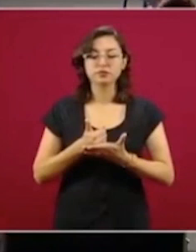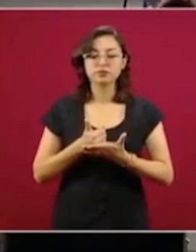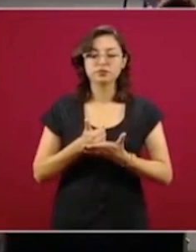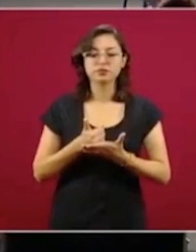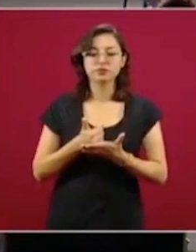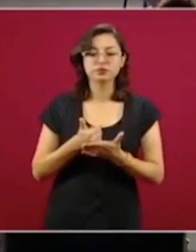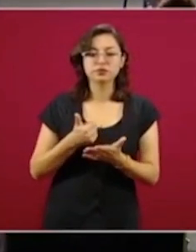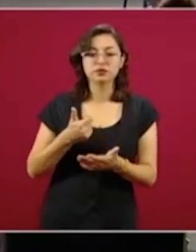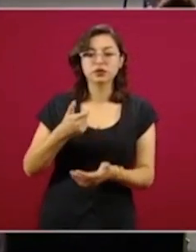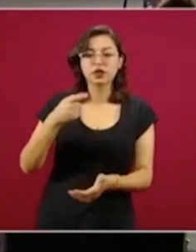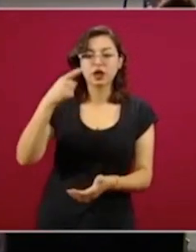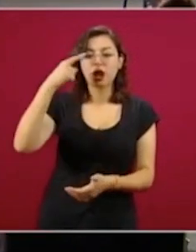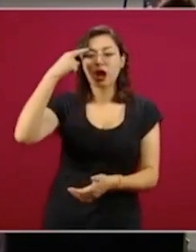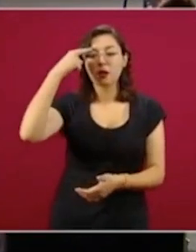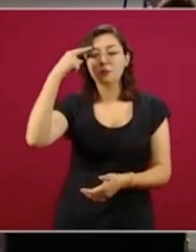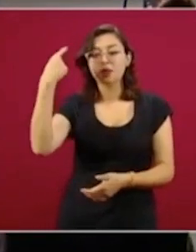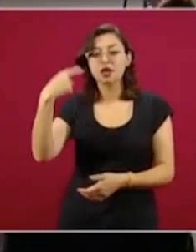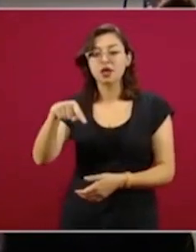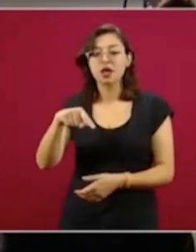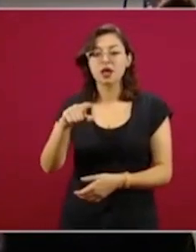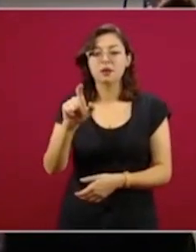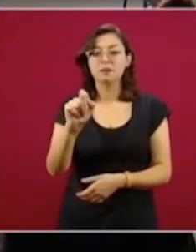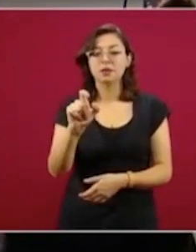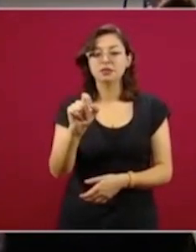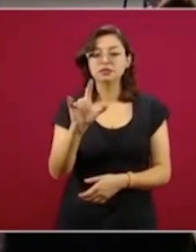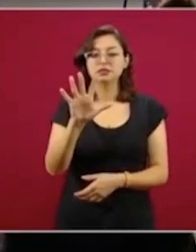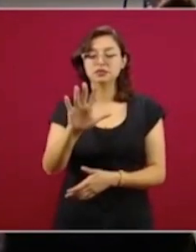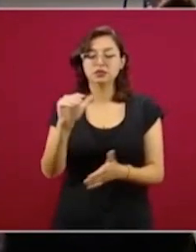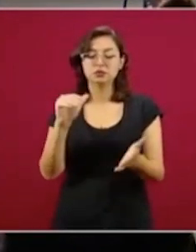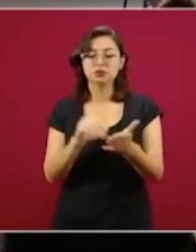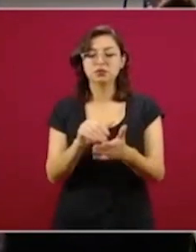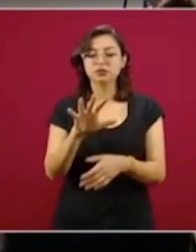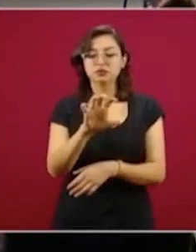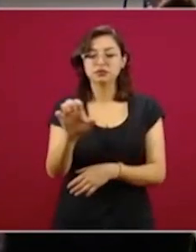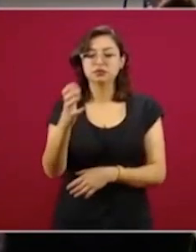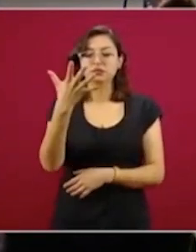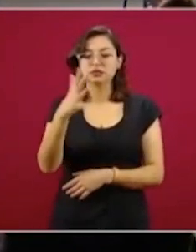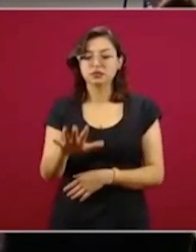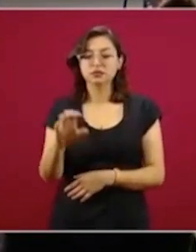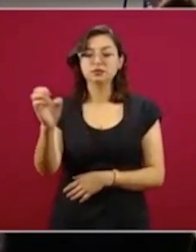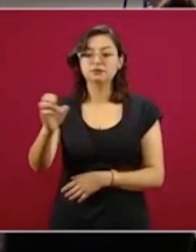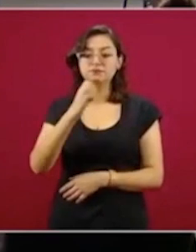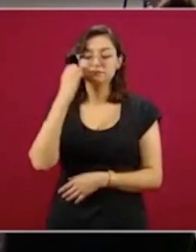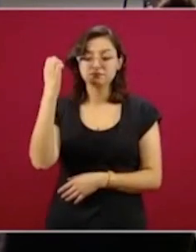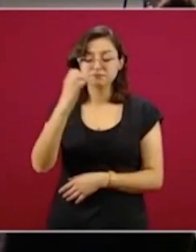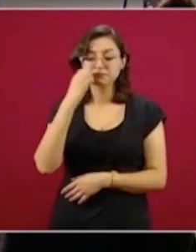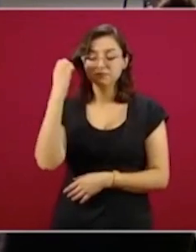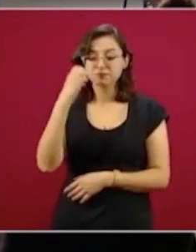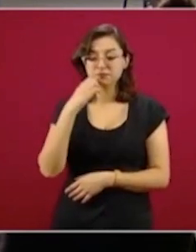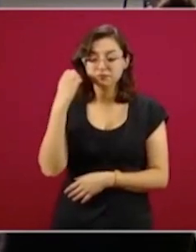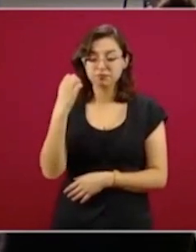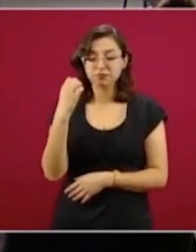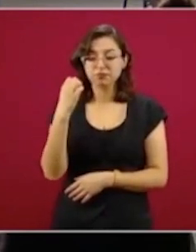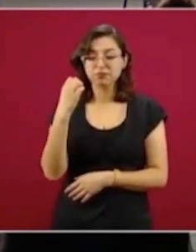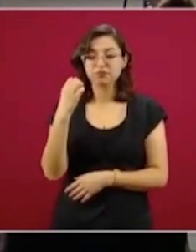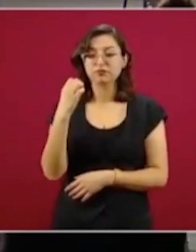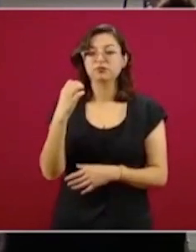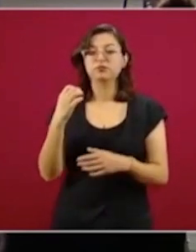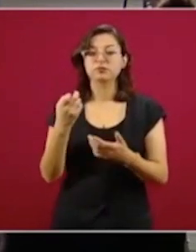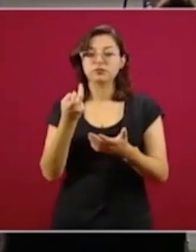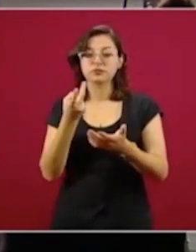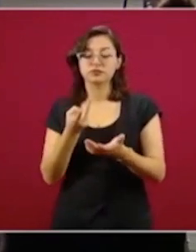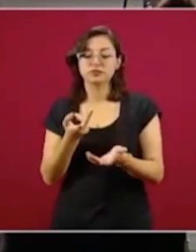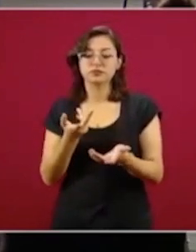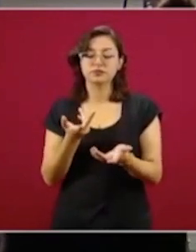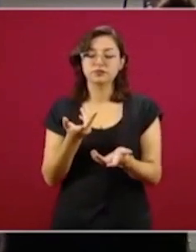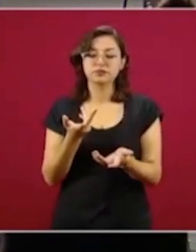estas 25 mil 500 10 escuelas se conviertan en 25